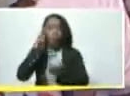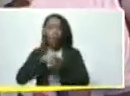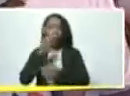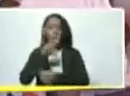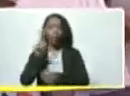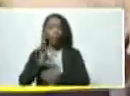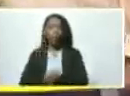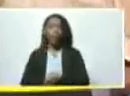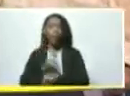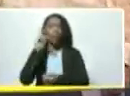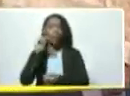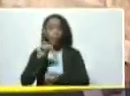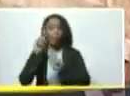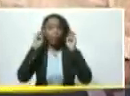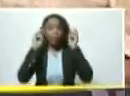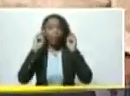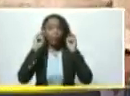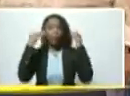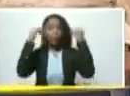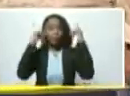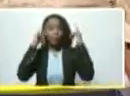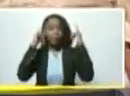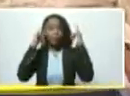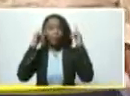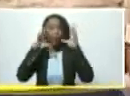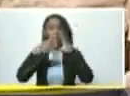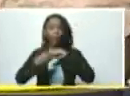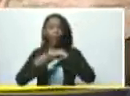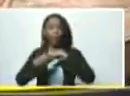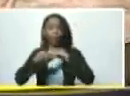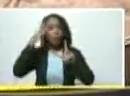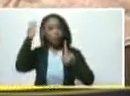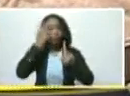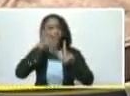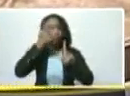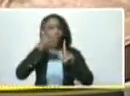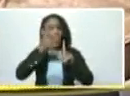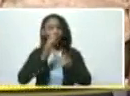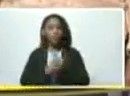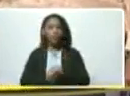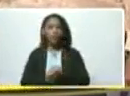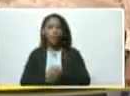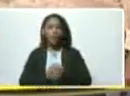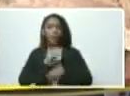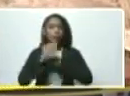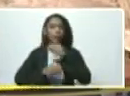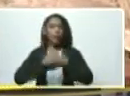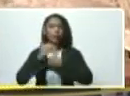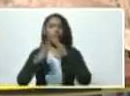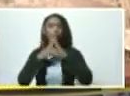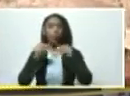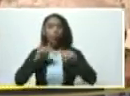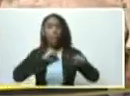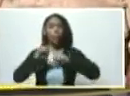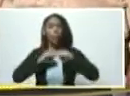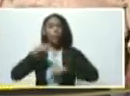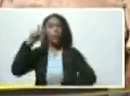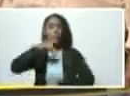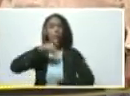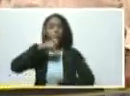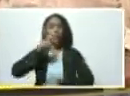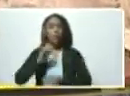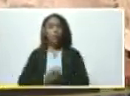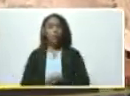2021, también en el marco del aniversario de los CLAC, instruyó que se hicieran todas las acciones